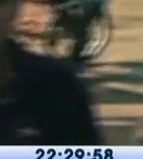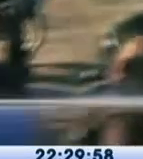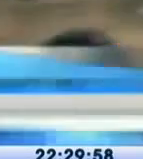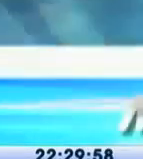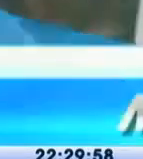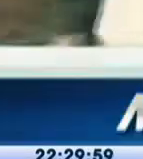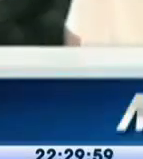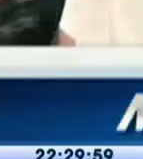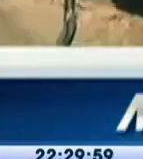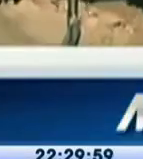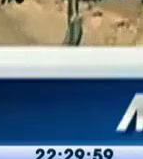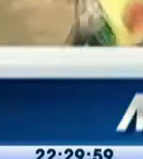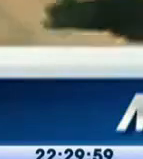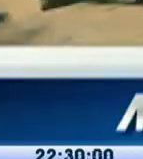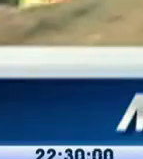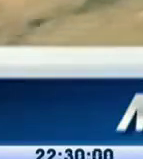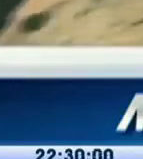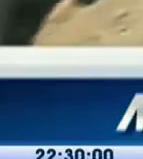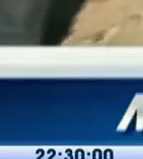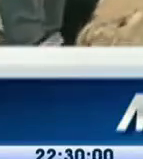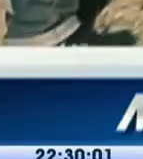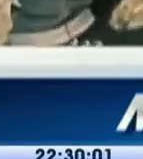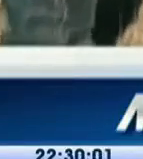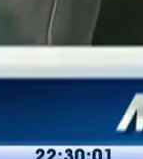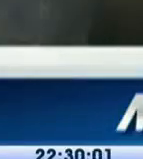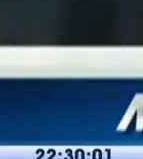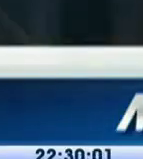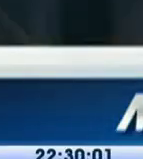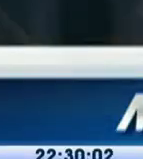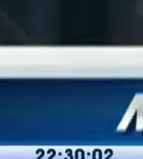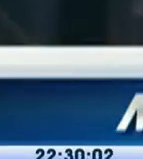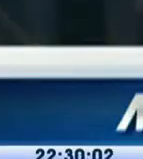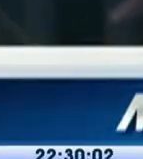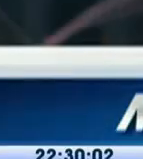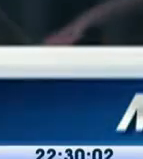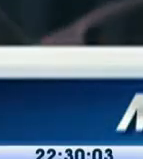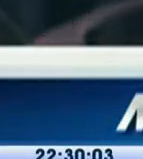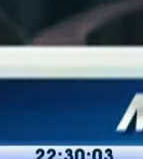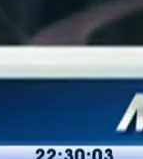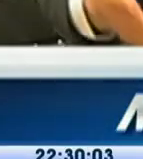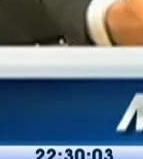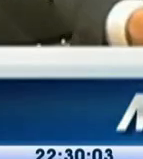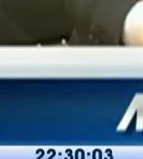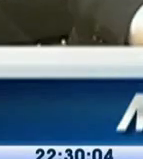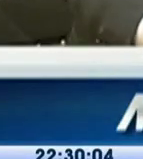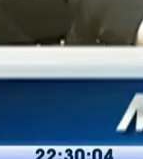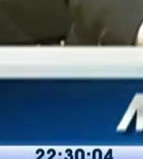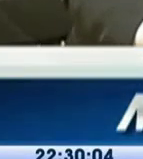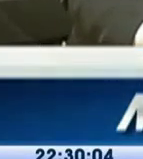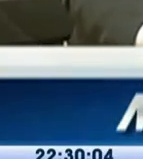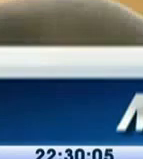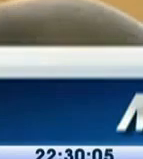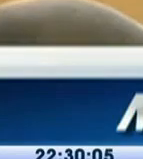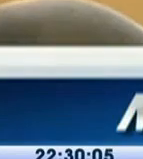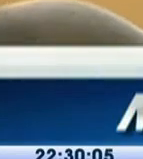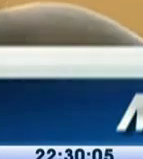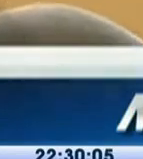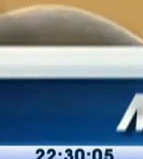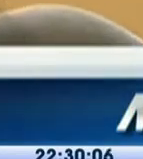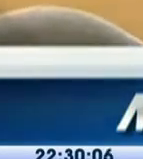Y mañana, en nuestro informativo matinal, según estadísticas de la Fiscalía,